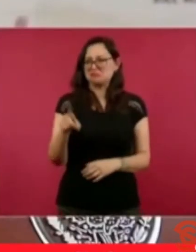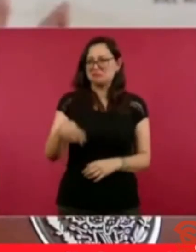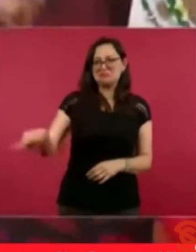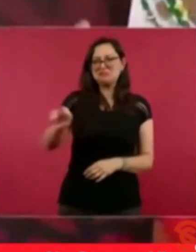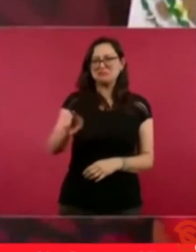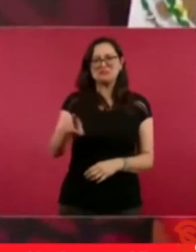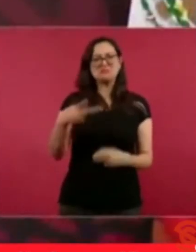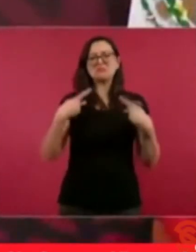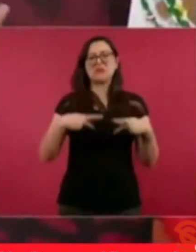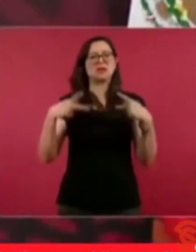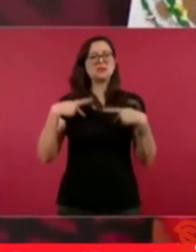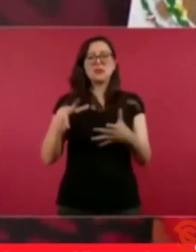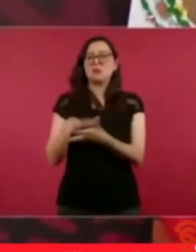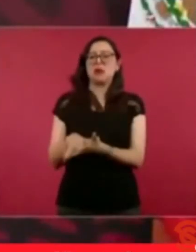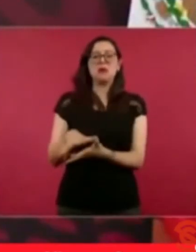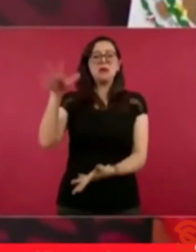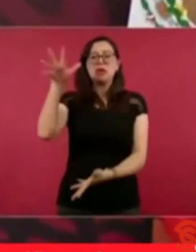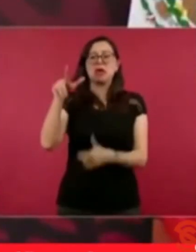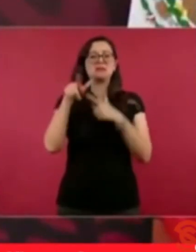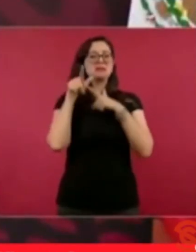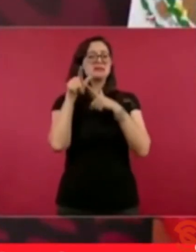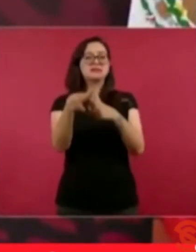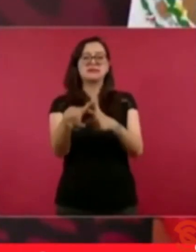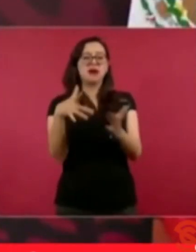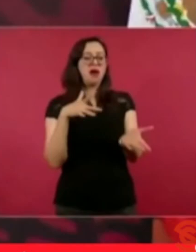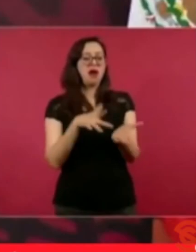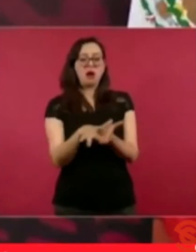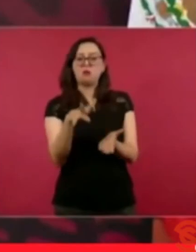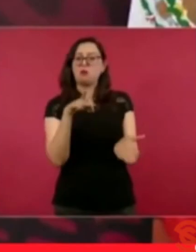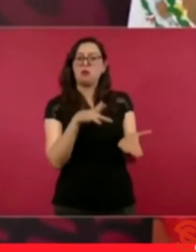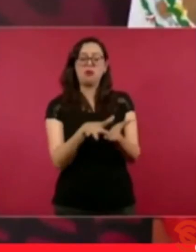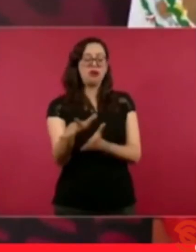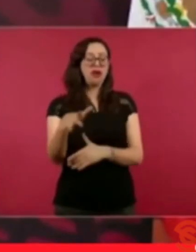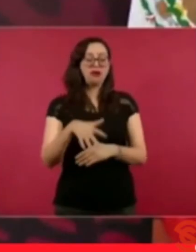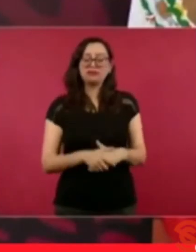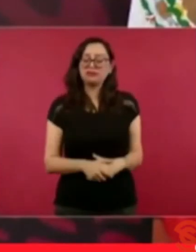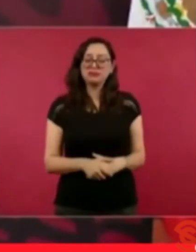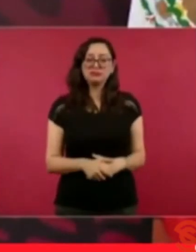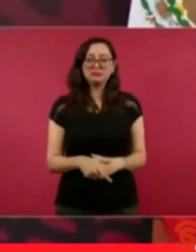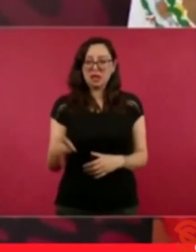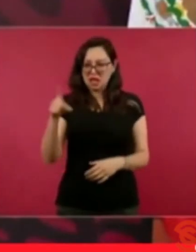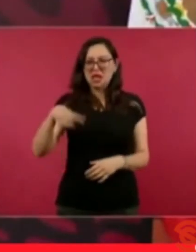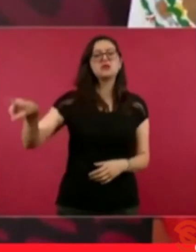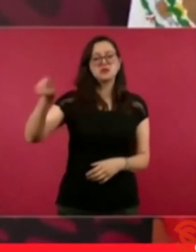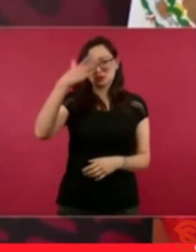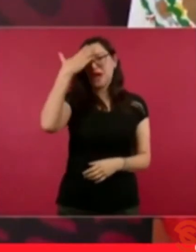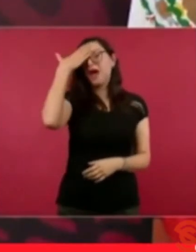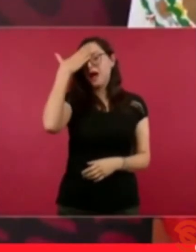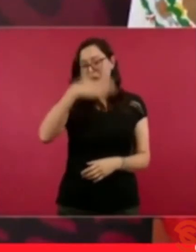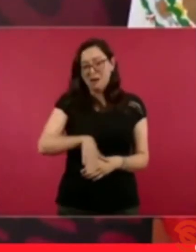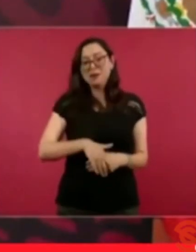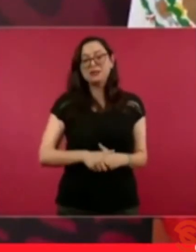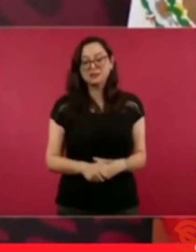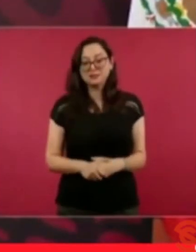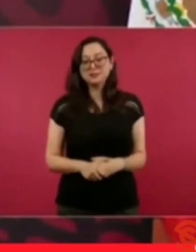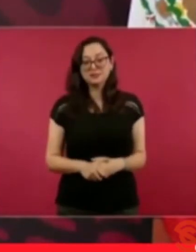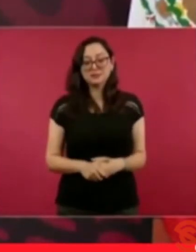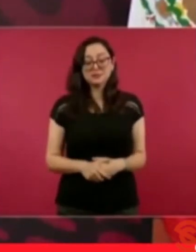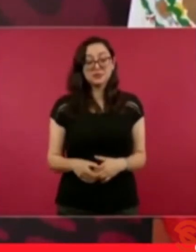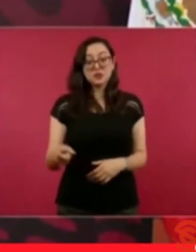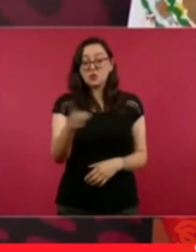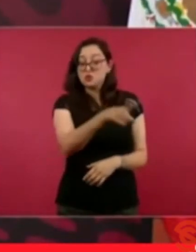Porque la gente pues está muy consciente de lo que está sucediendo. Lo que ustedes no ven